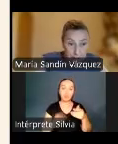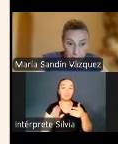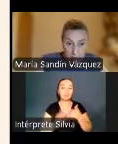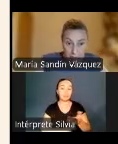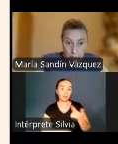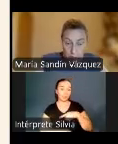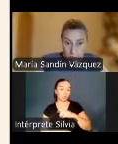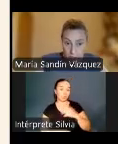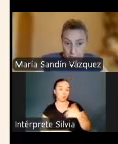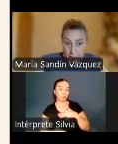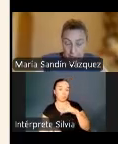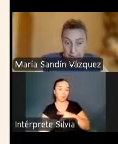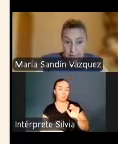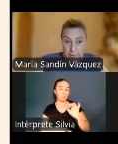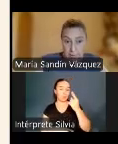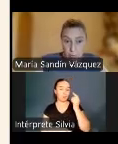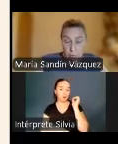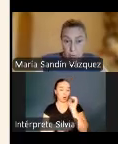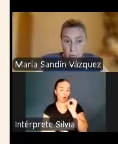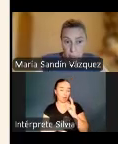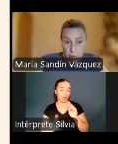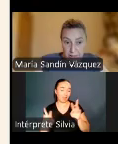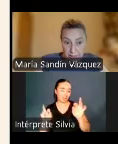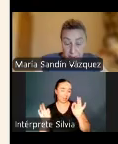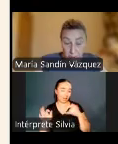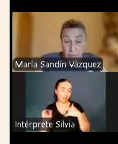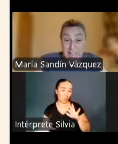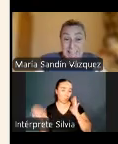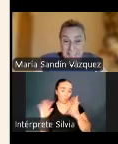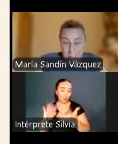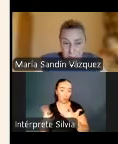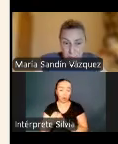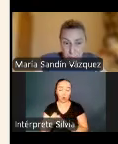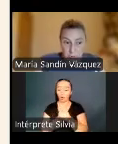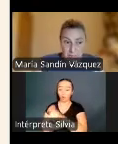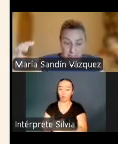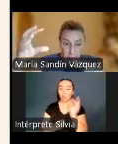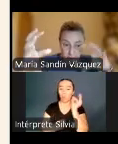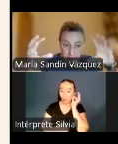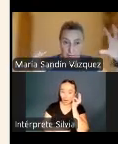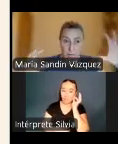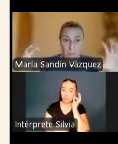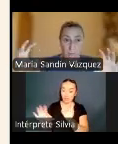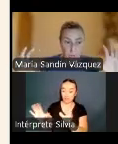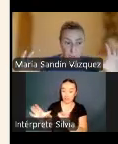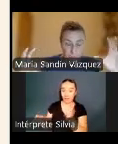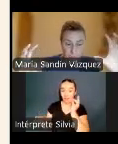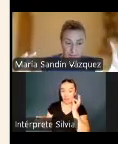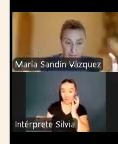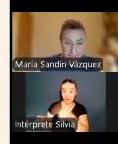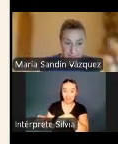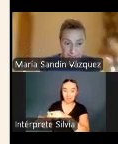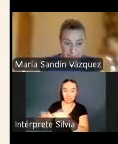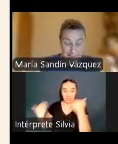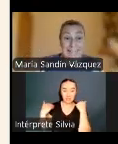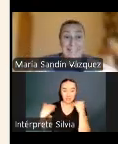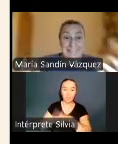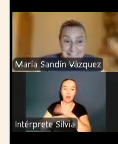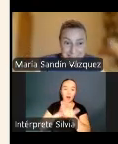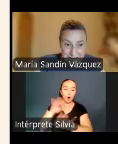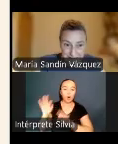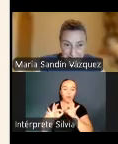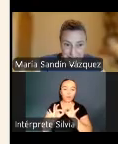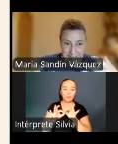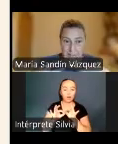ya una primera jornada de evolución con un grupo de mujeres donde ellas mismas fueron las que organizaron un poco